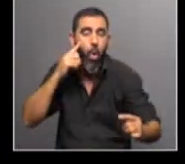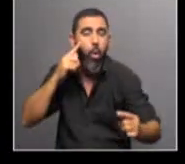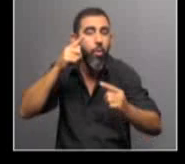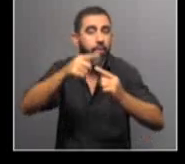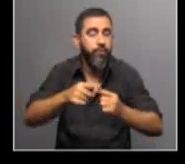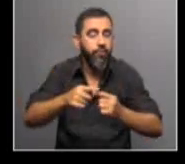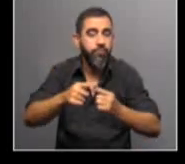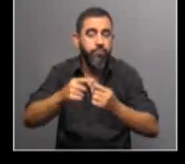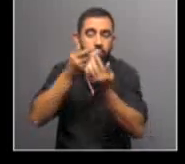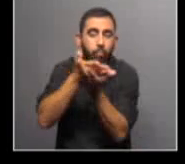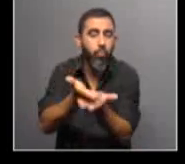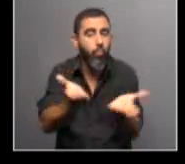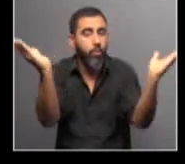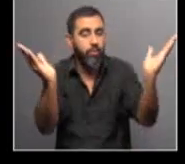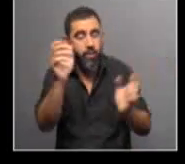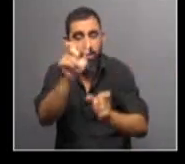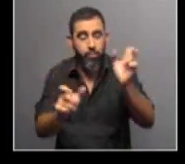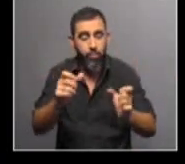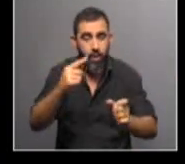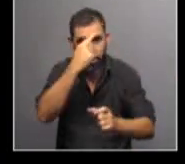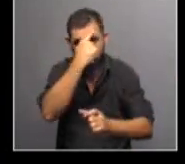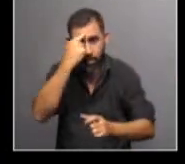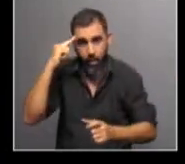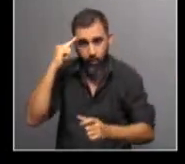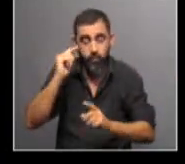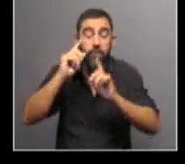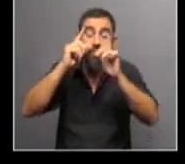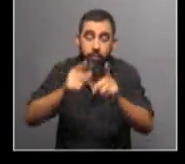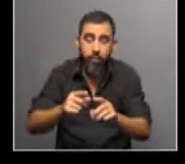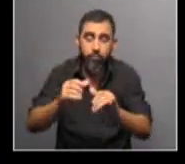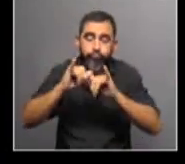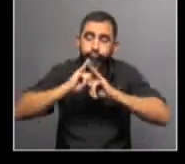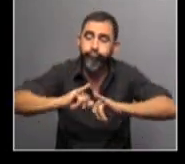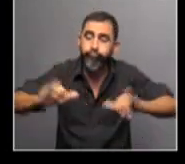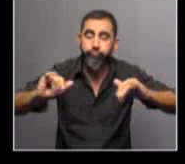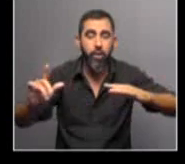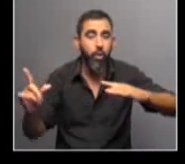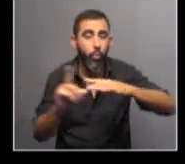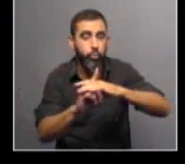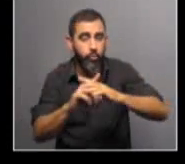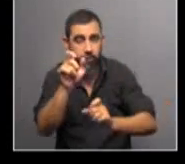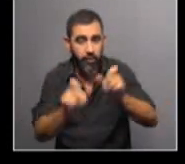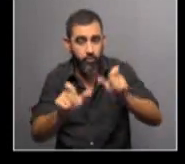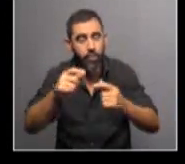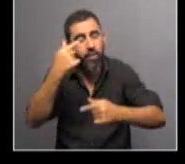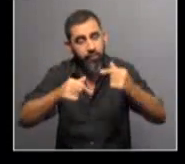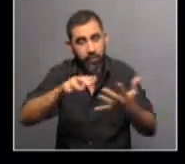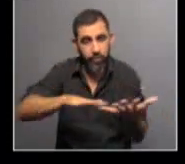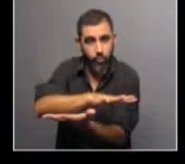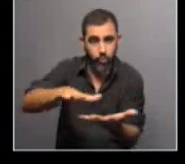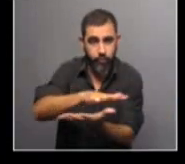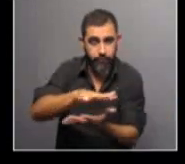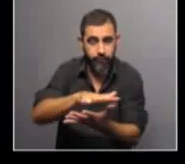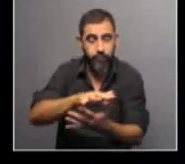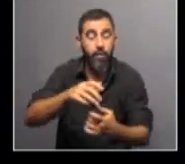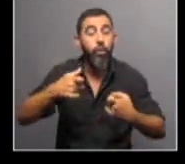de visibilizar a las personas con síndrome de Down y también promover la inclusión de estas personas en distintos ámbitos.